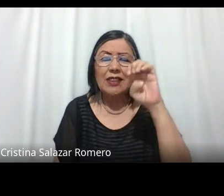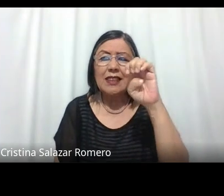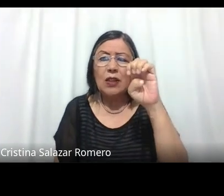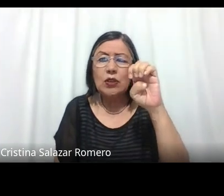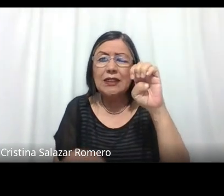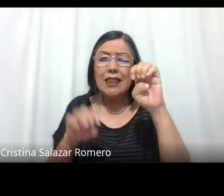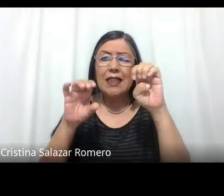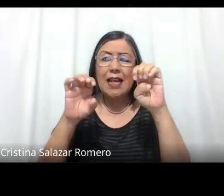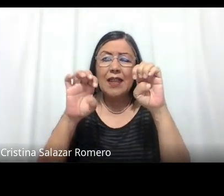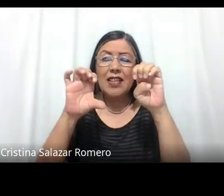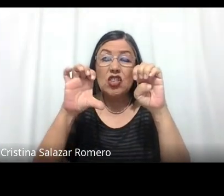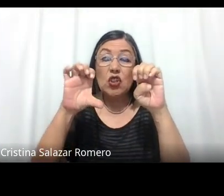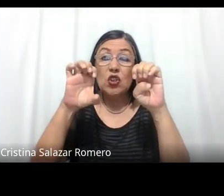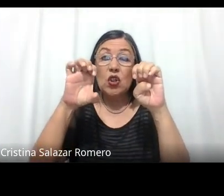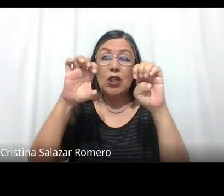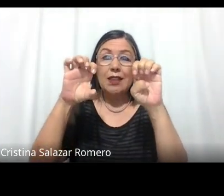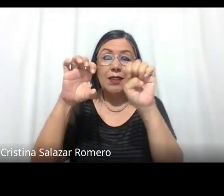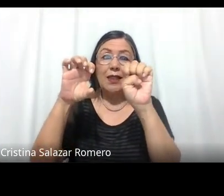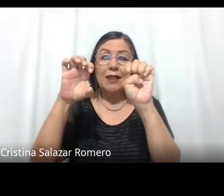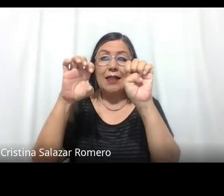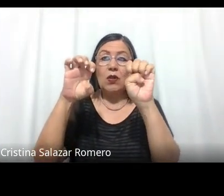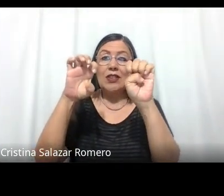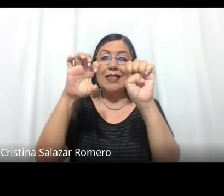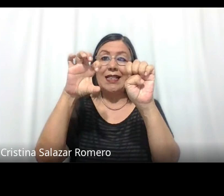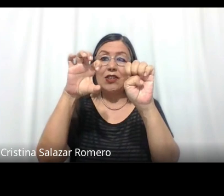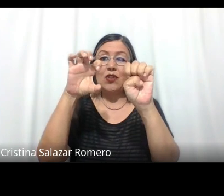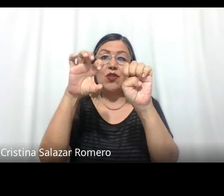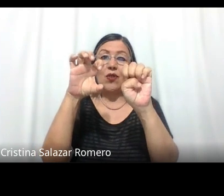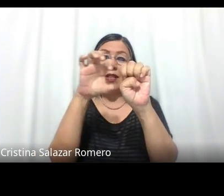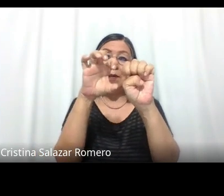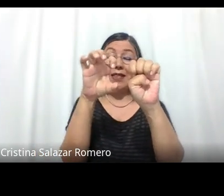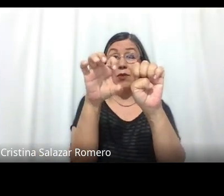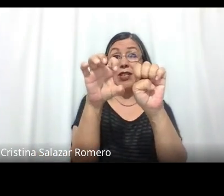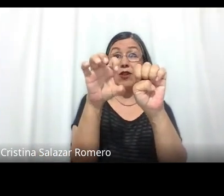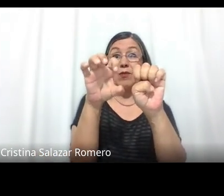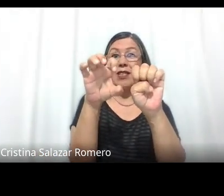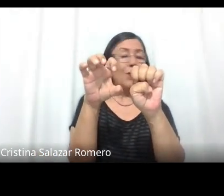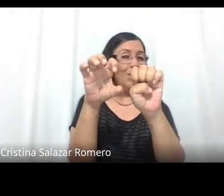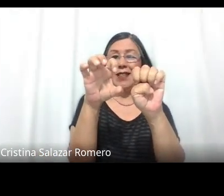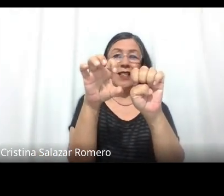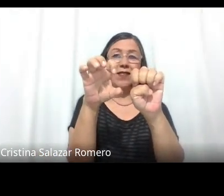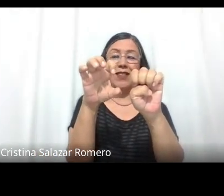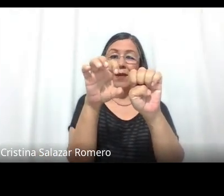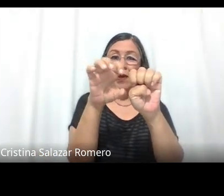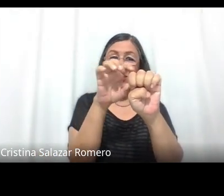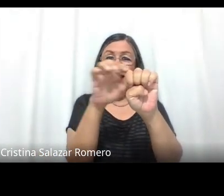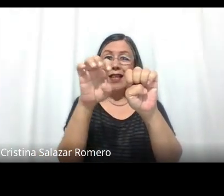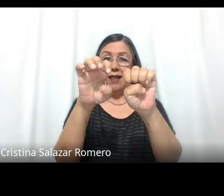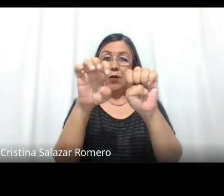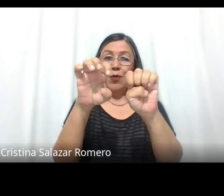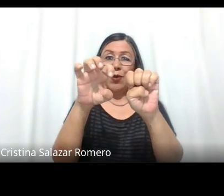creo que esta es la 11 y la 18, ¿sí? La 11 y la 18. Ya pensamos que es lo mismo y ya